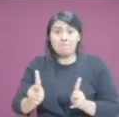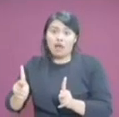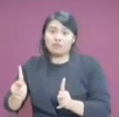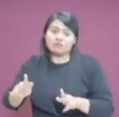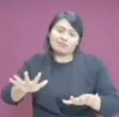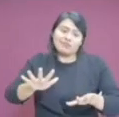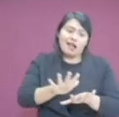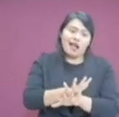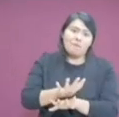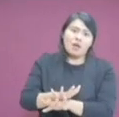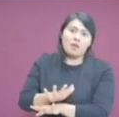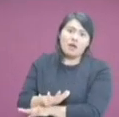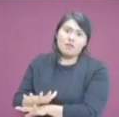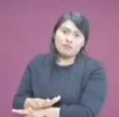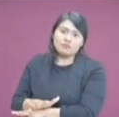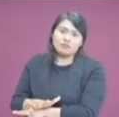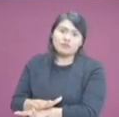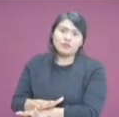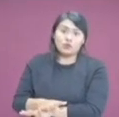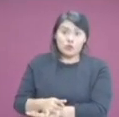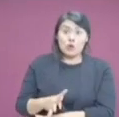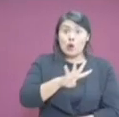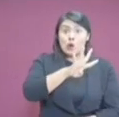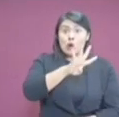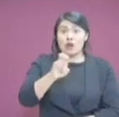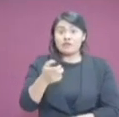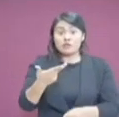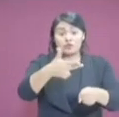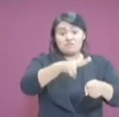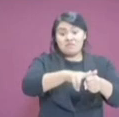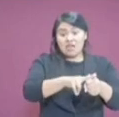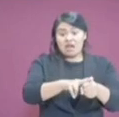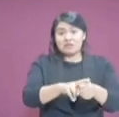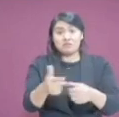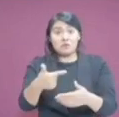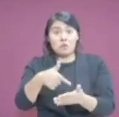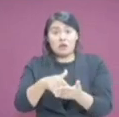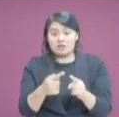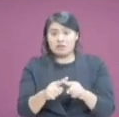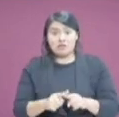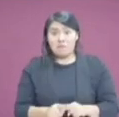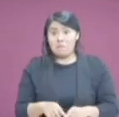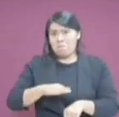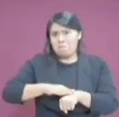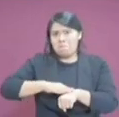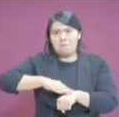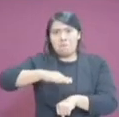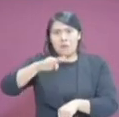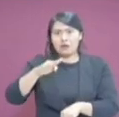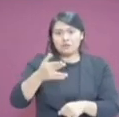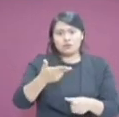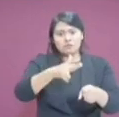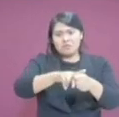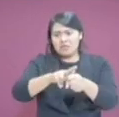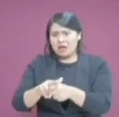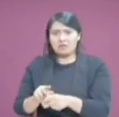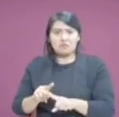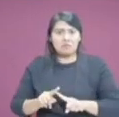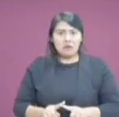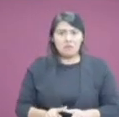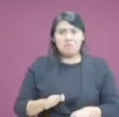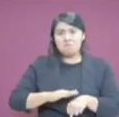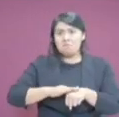Tenemos más de 900 centros de salud y hospitales. Entre centros de salud y hospitales